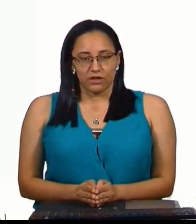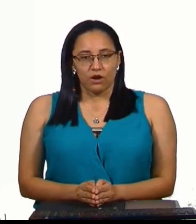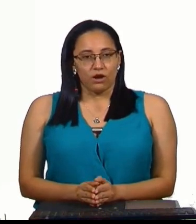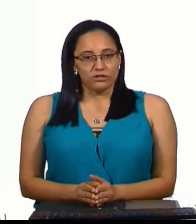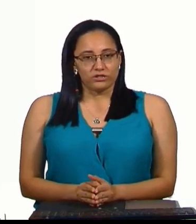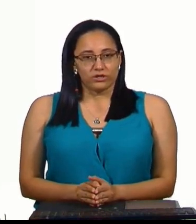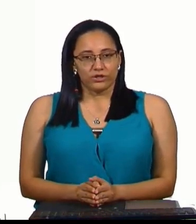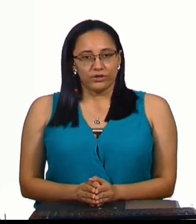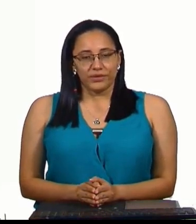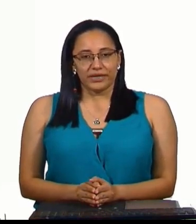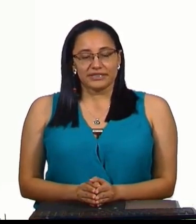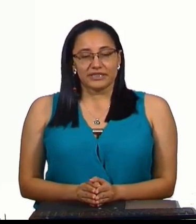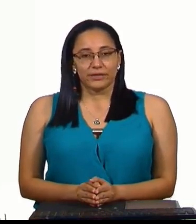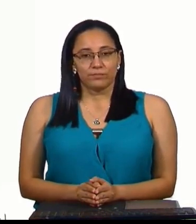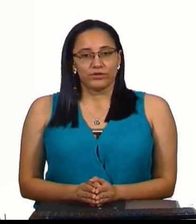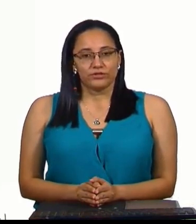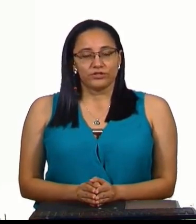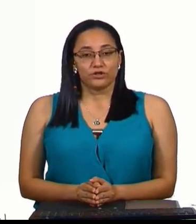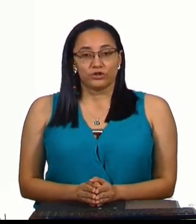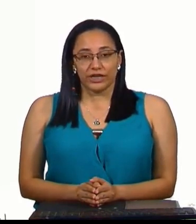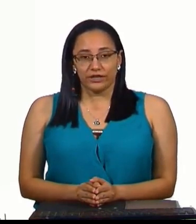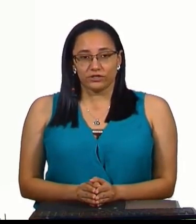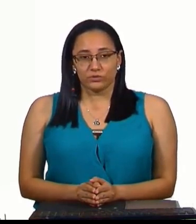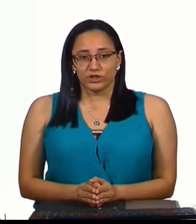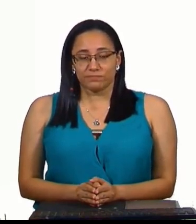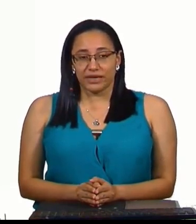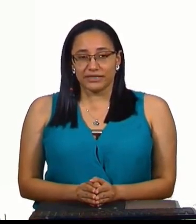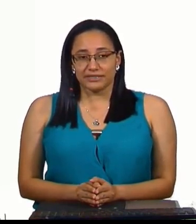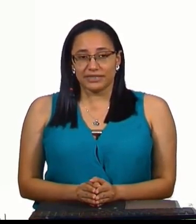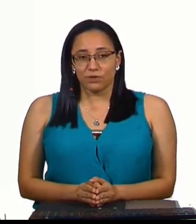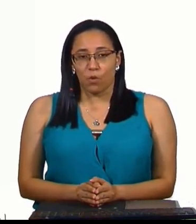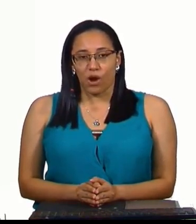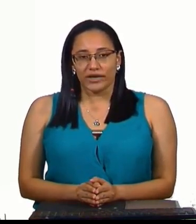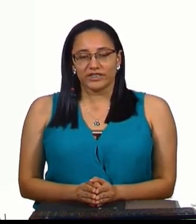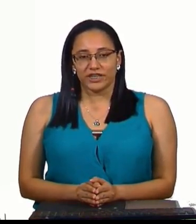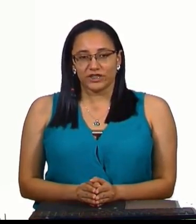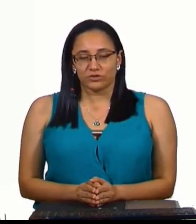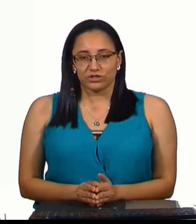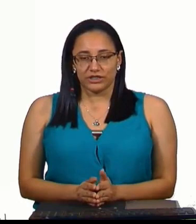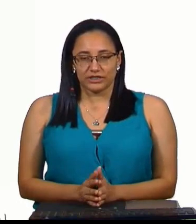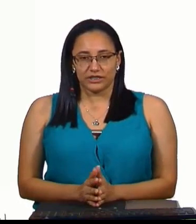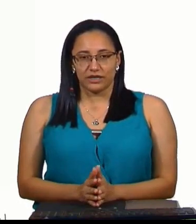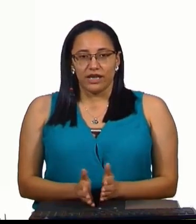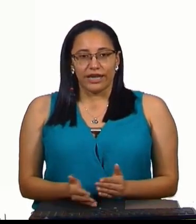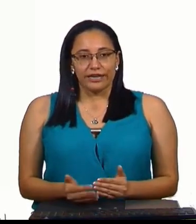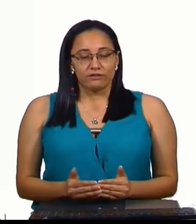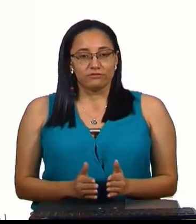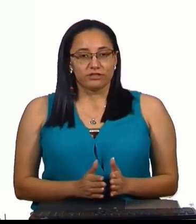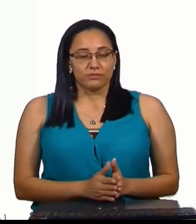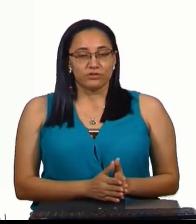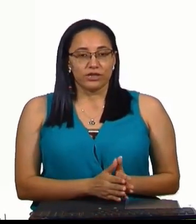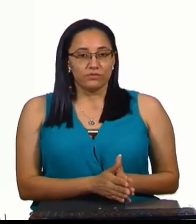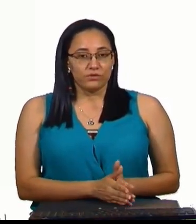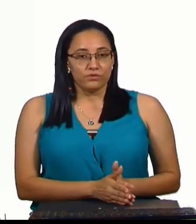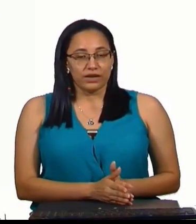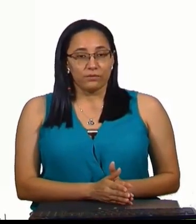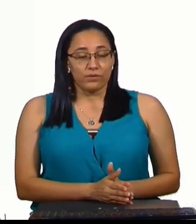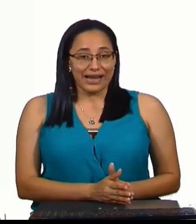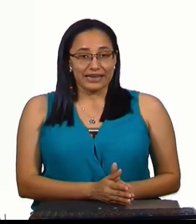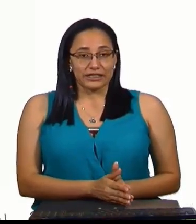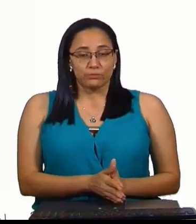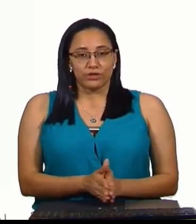inundaciones. Also, hurricanes can produce tornadoes, which makes them quite dangerous indeed. E incluso tenemos que